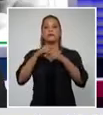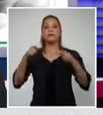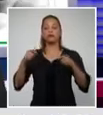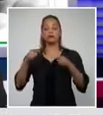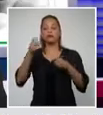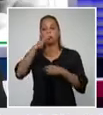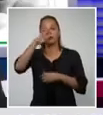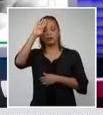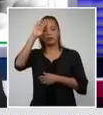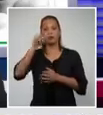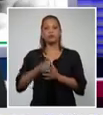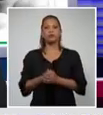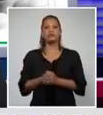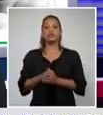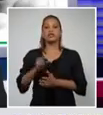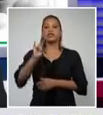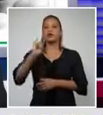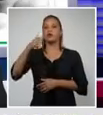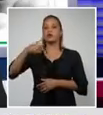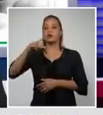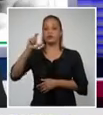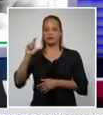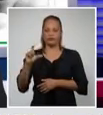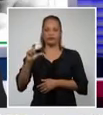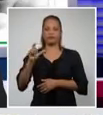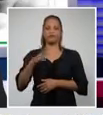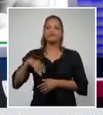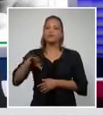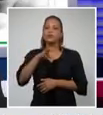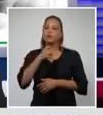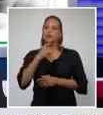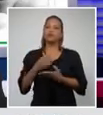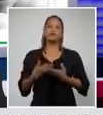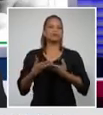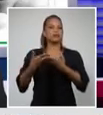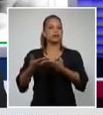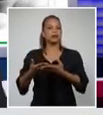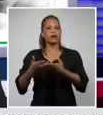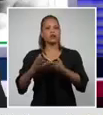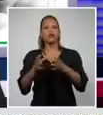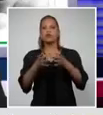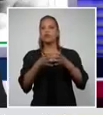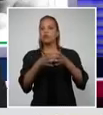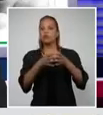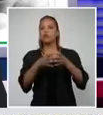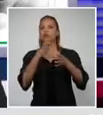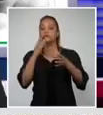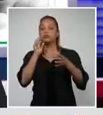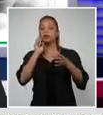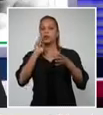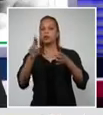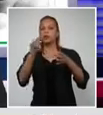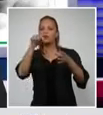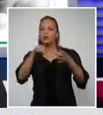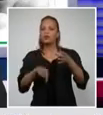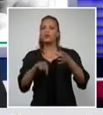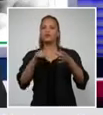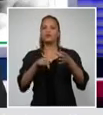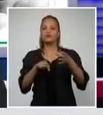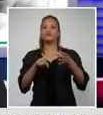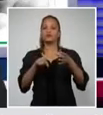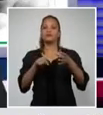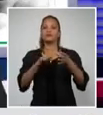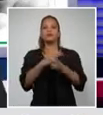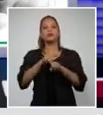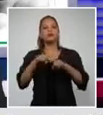de Pioneros José Martí. Jóvenes destacados, colectivos laborales son reconocidos en el día de hoy por el